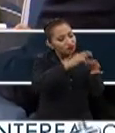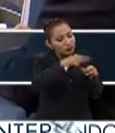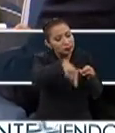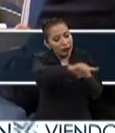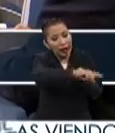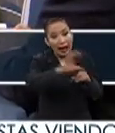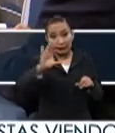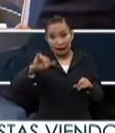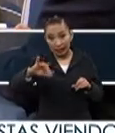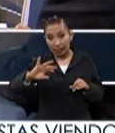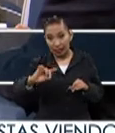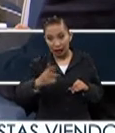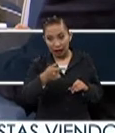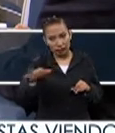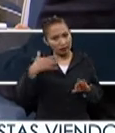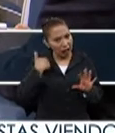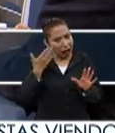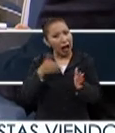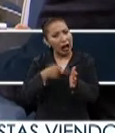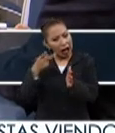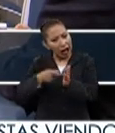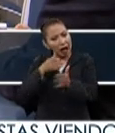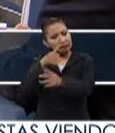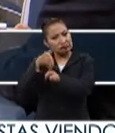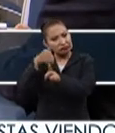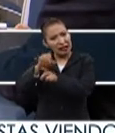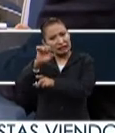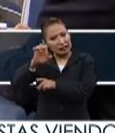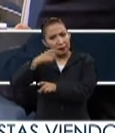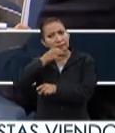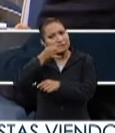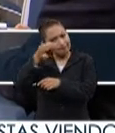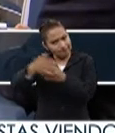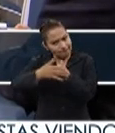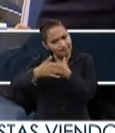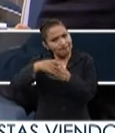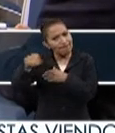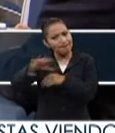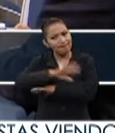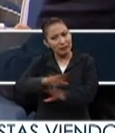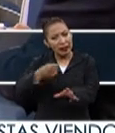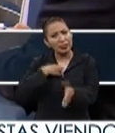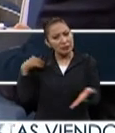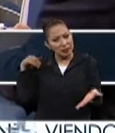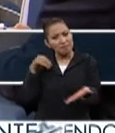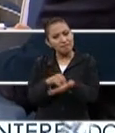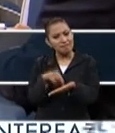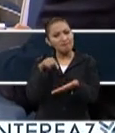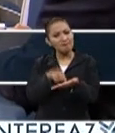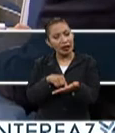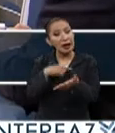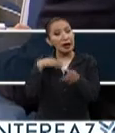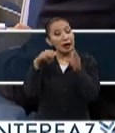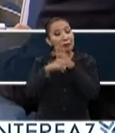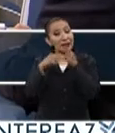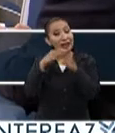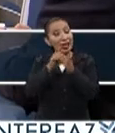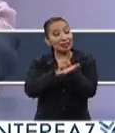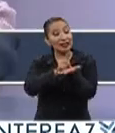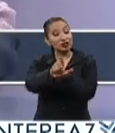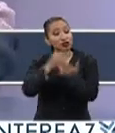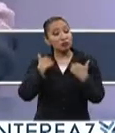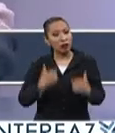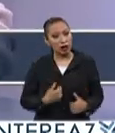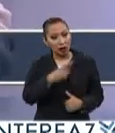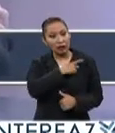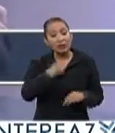la Comisión Nacional, y así se lo hemos hecho saber a la Secretaría de Educación Pública, el que la materia de derechos humanos